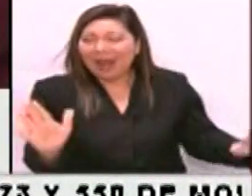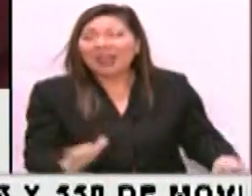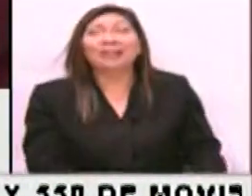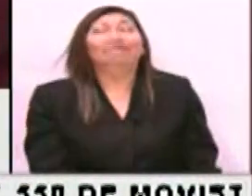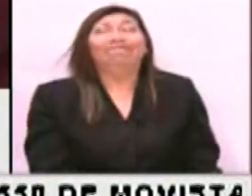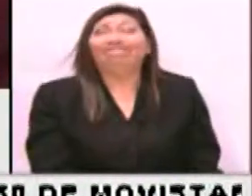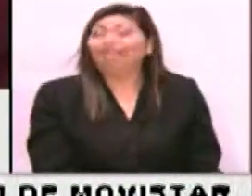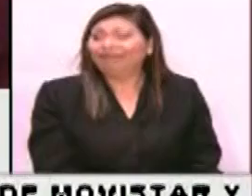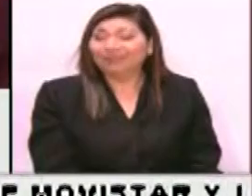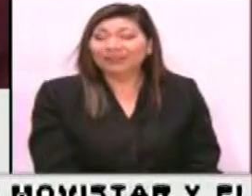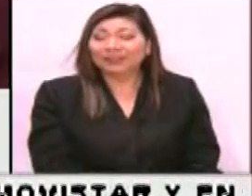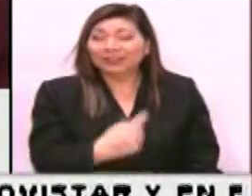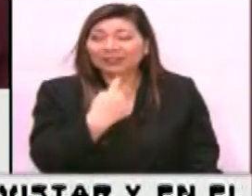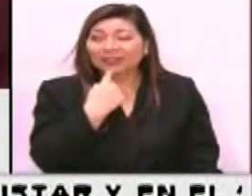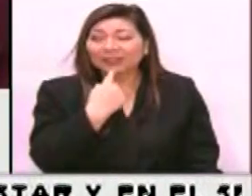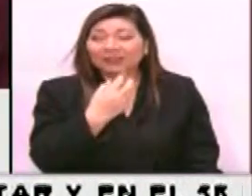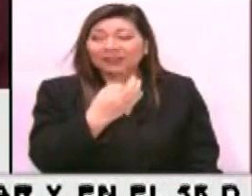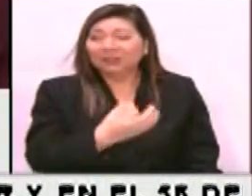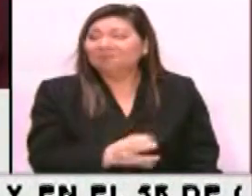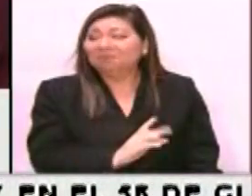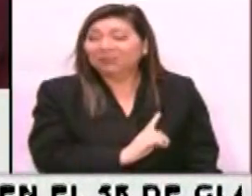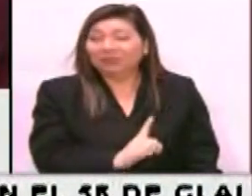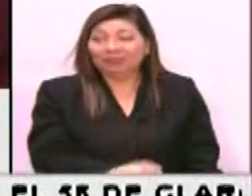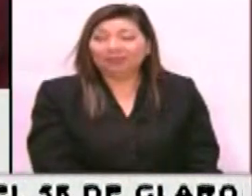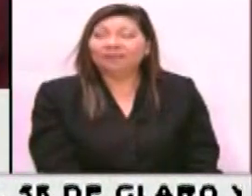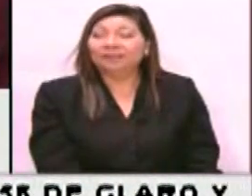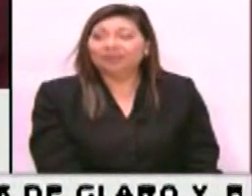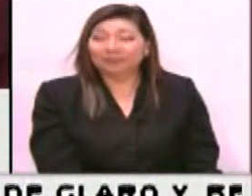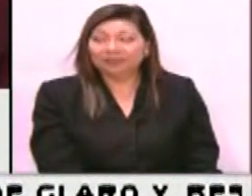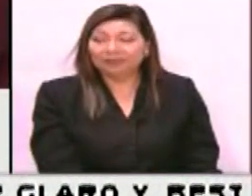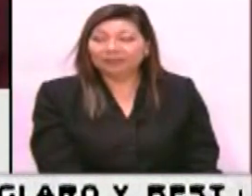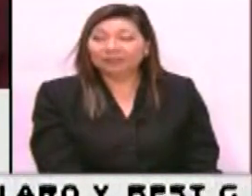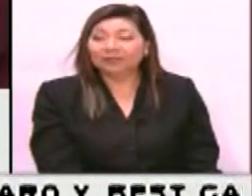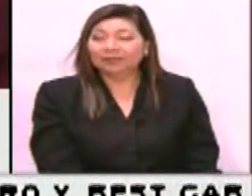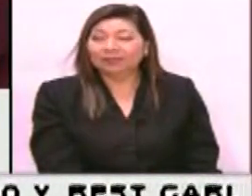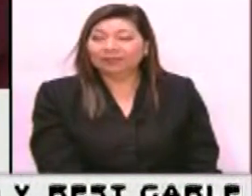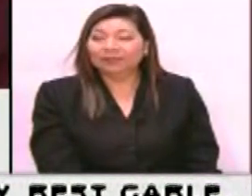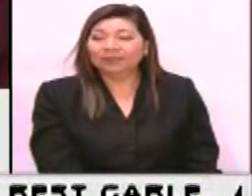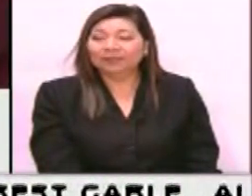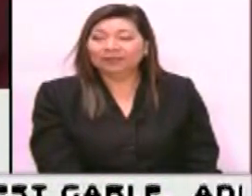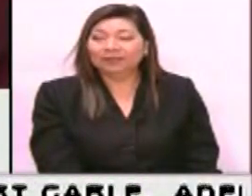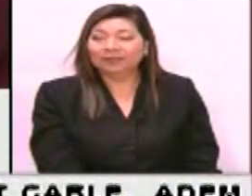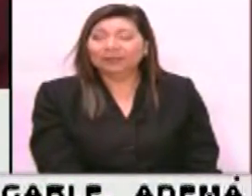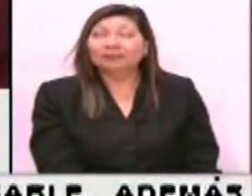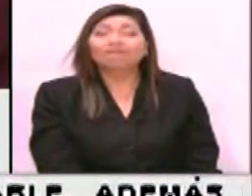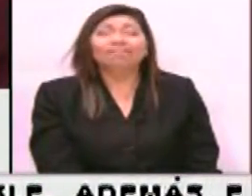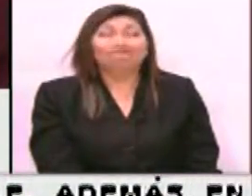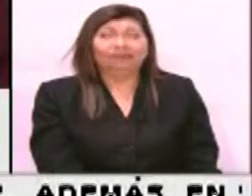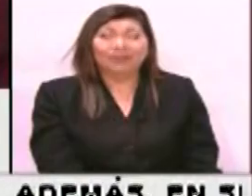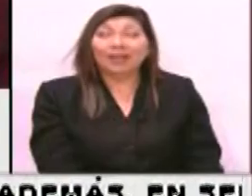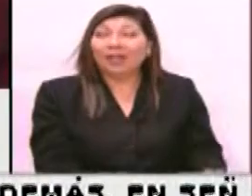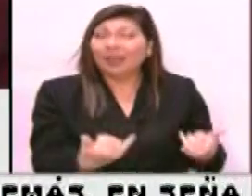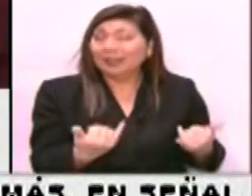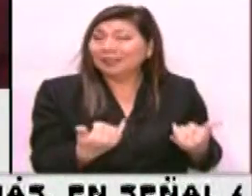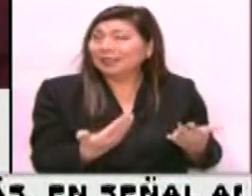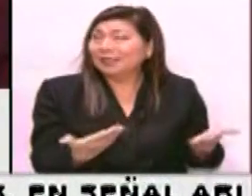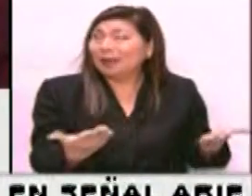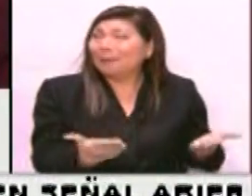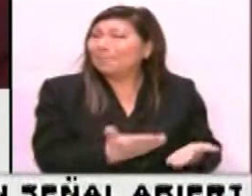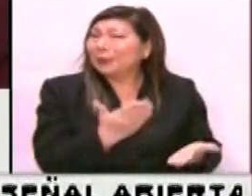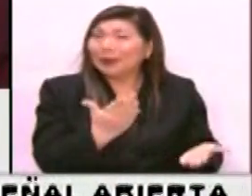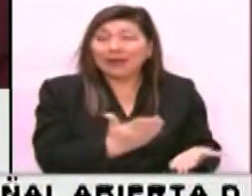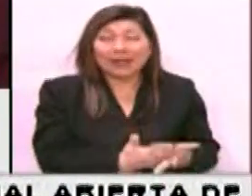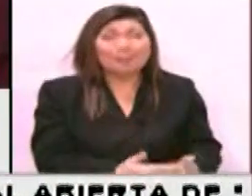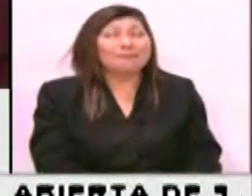Y eso, como dicen, ¿no es verdad? Tampoco, pues, ¿no? No. Entonces, ese es el caso.